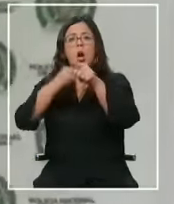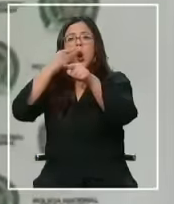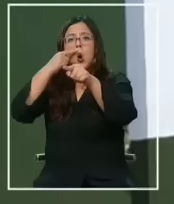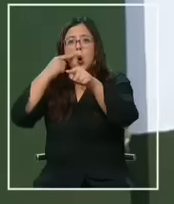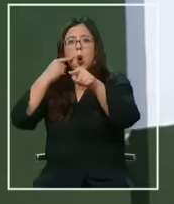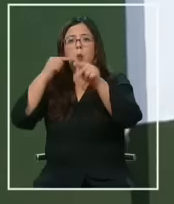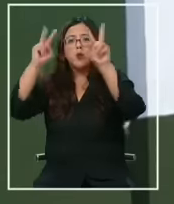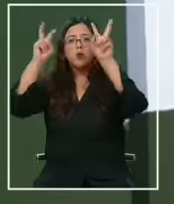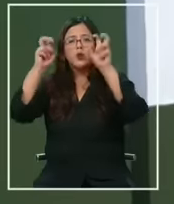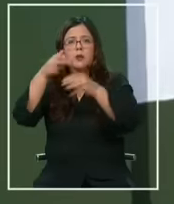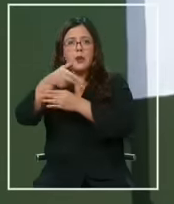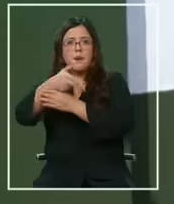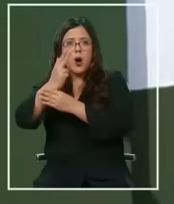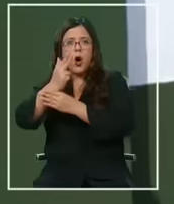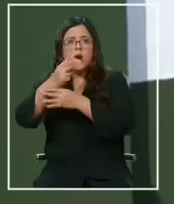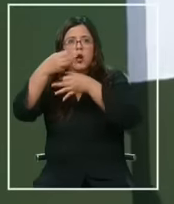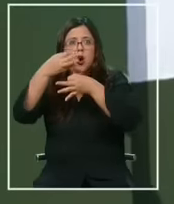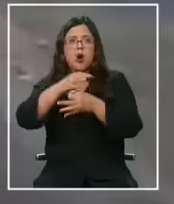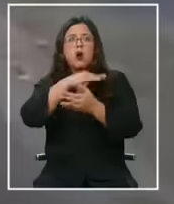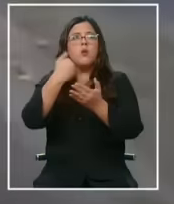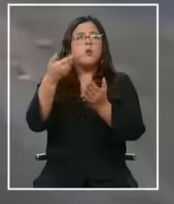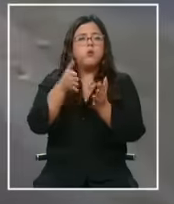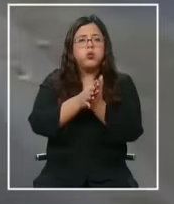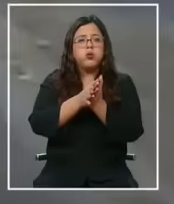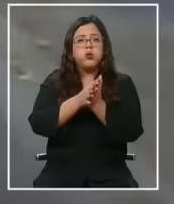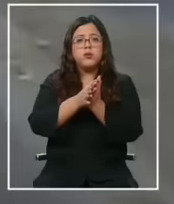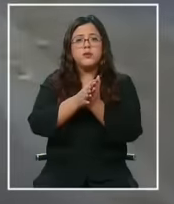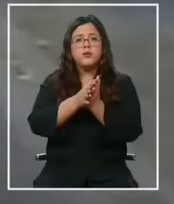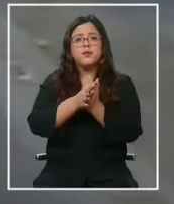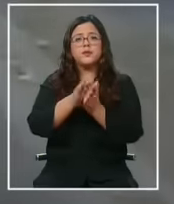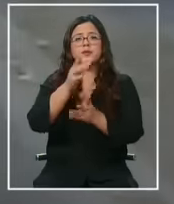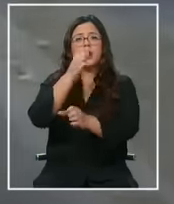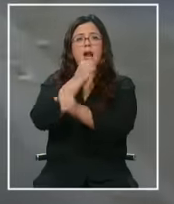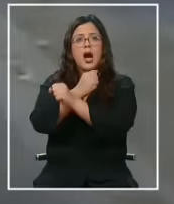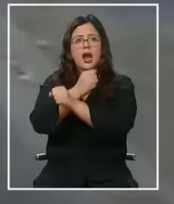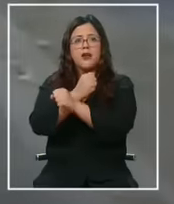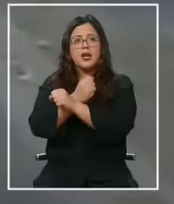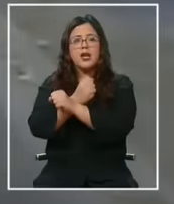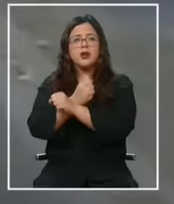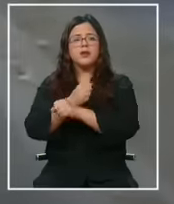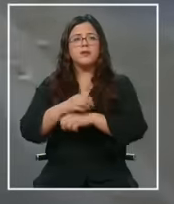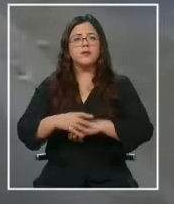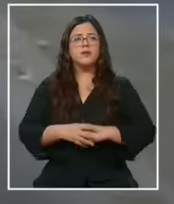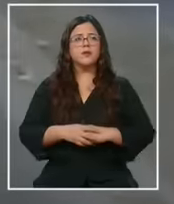los disparos que le arrebataron la vida al mártir 1237 de carabineros.